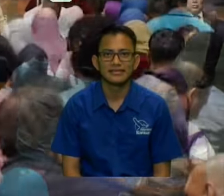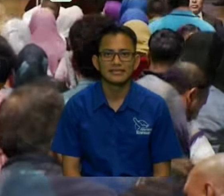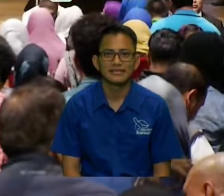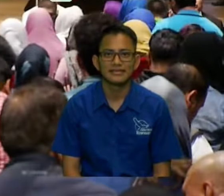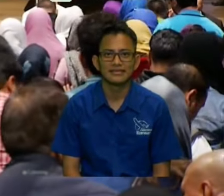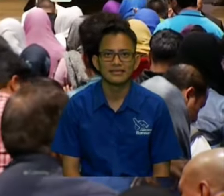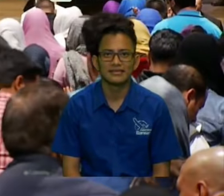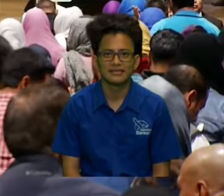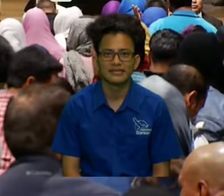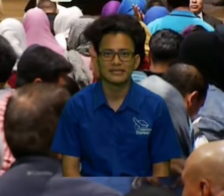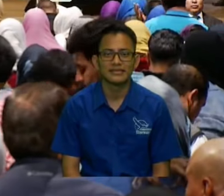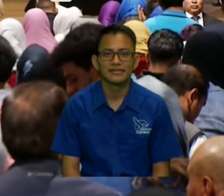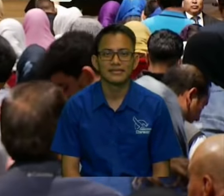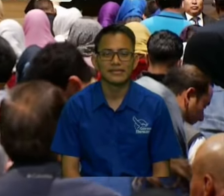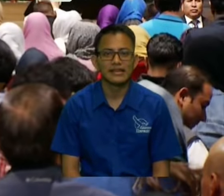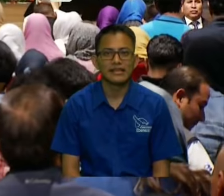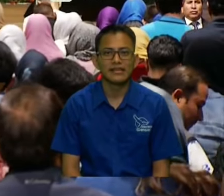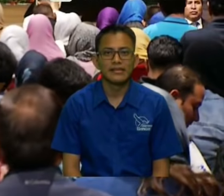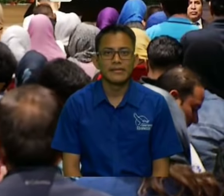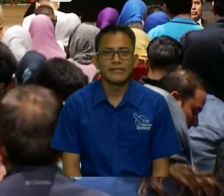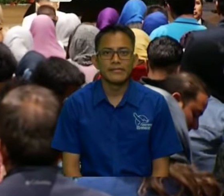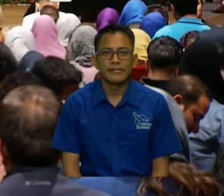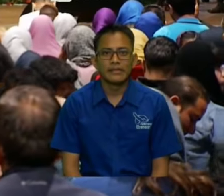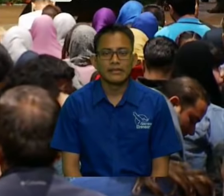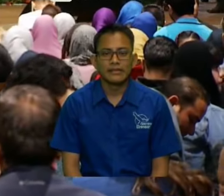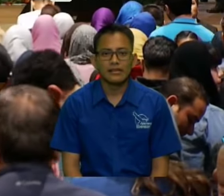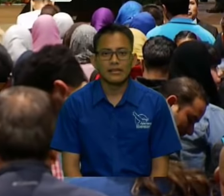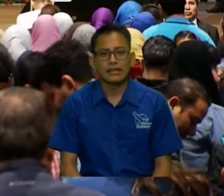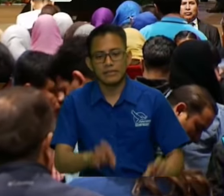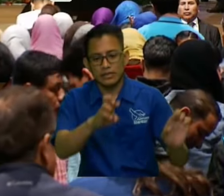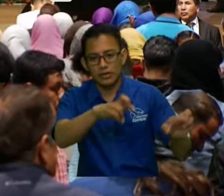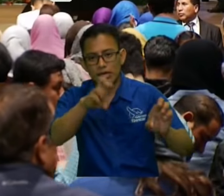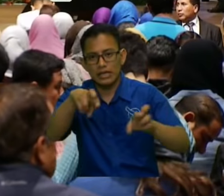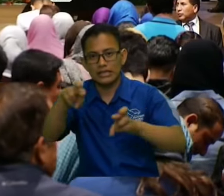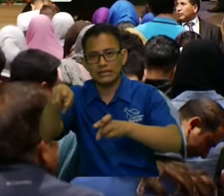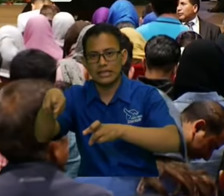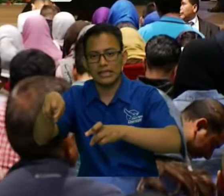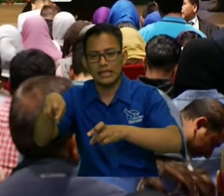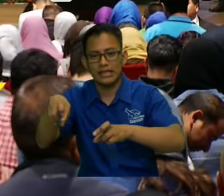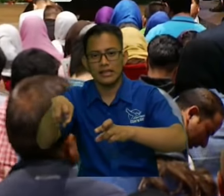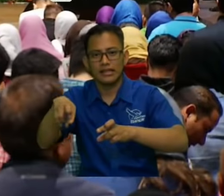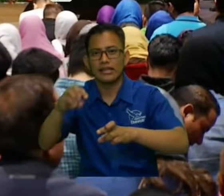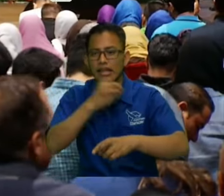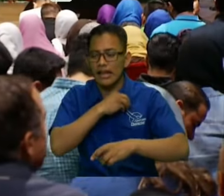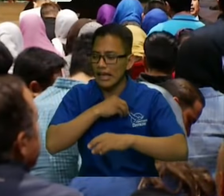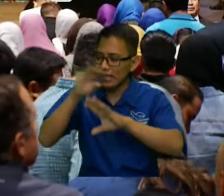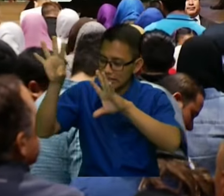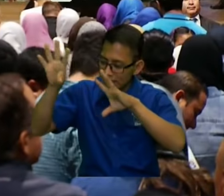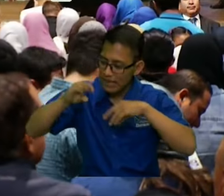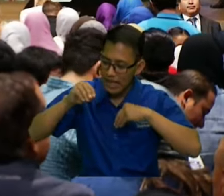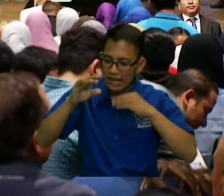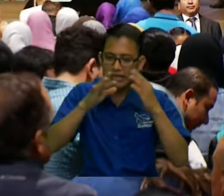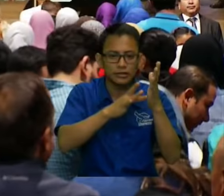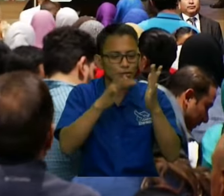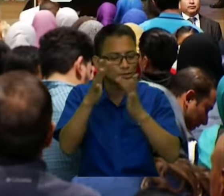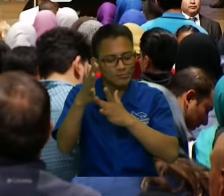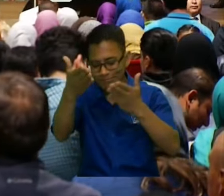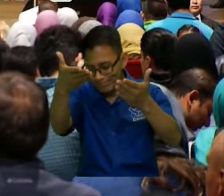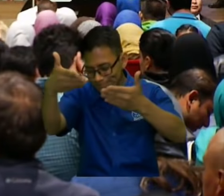por usted. Mientras mis hermanos que están designados para este privilegio de recibirlos se movilizan por medio